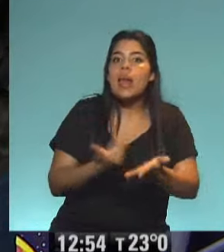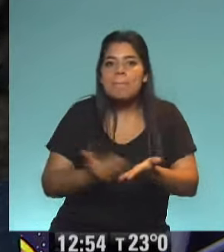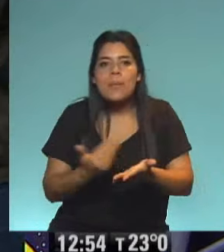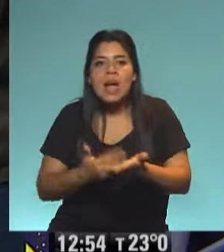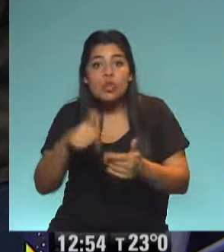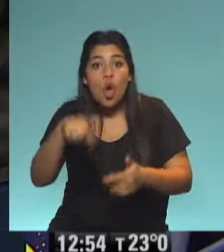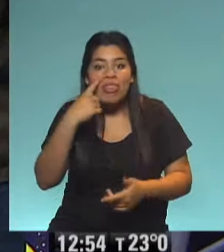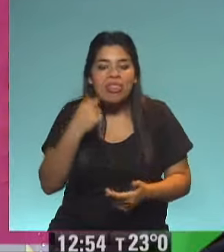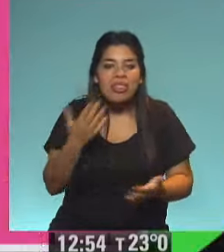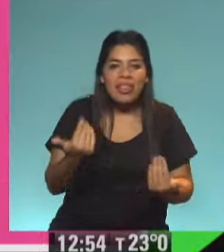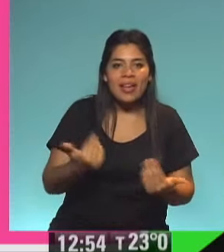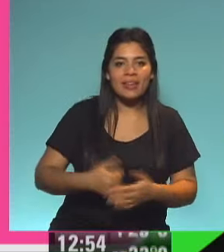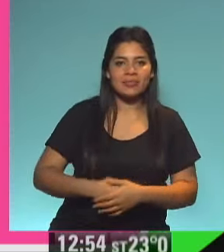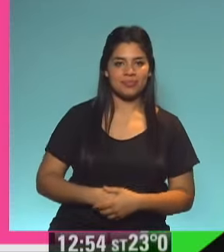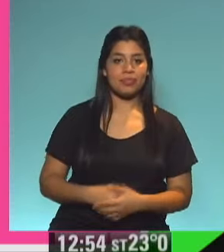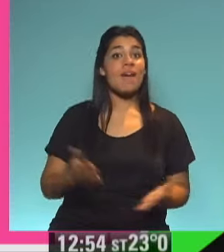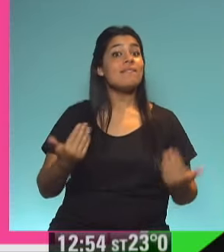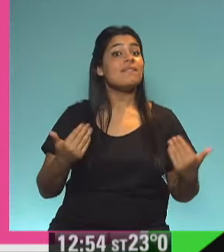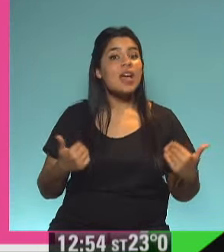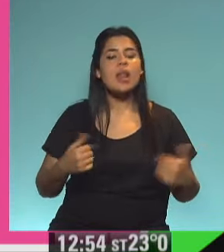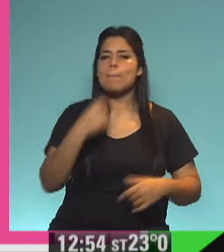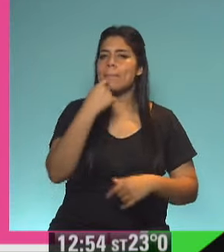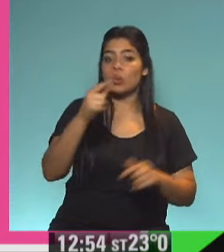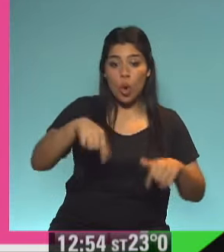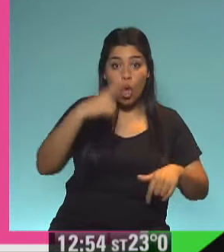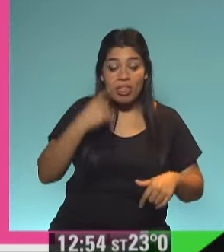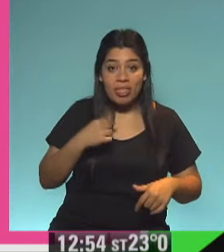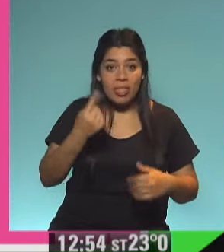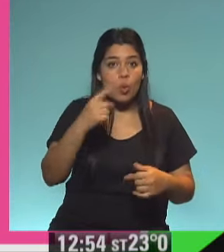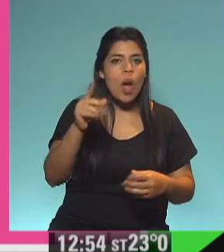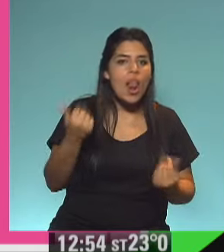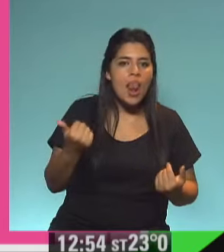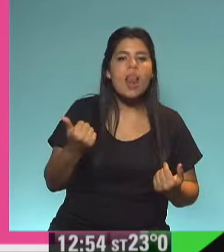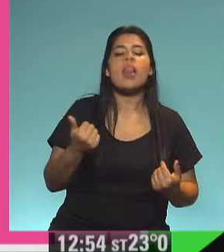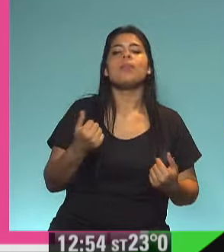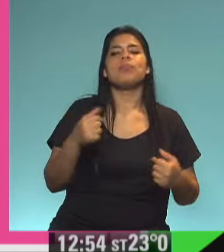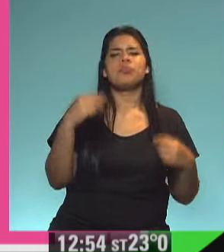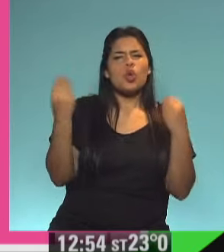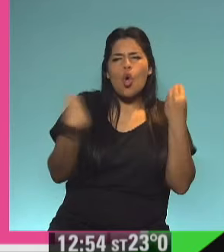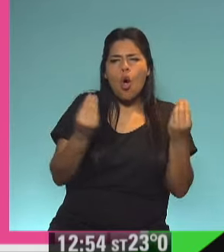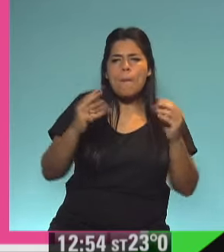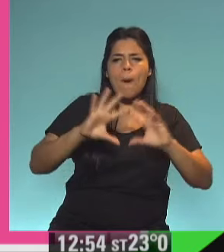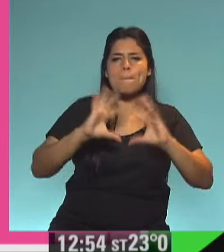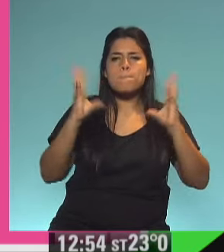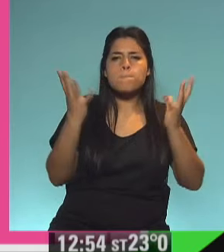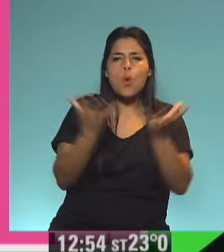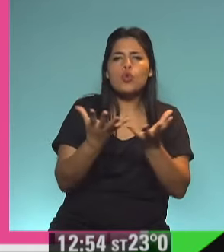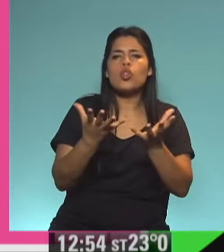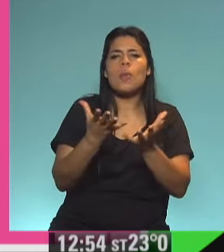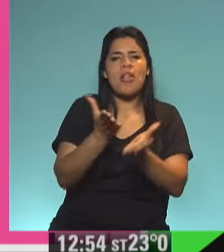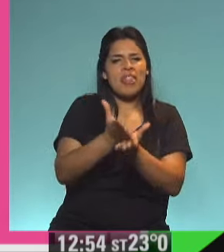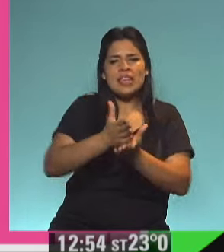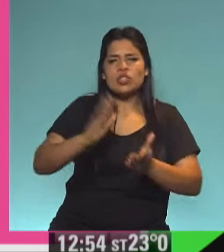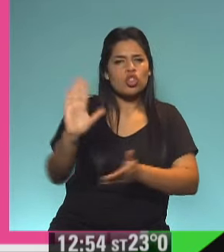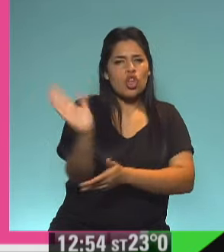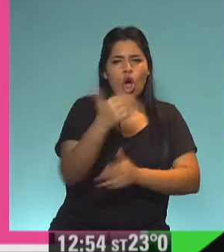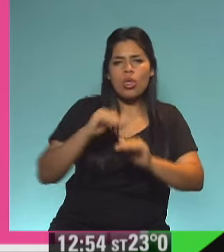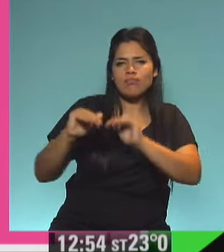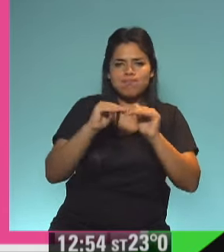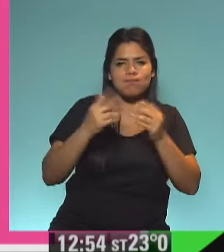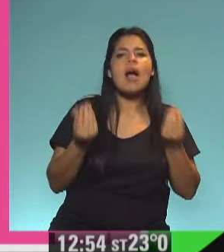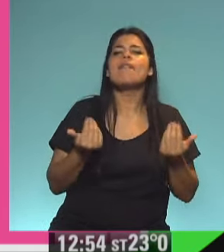día? A ver, ¿cuál fue la pregunta de hoy? Nos preguntamos, ¿cómo hacemos un mundo justo para todas las personas? Y